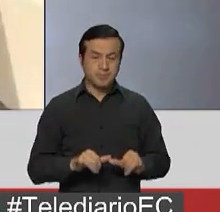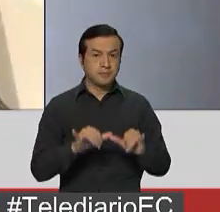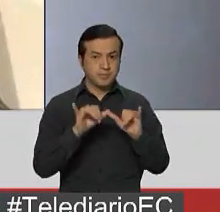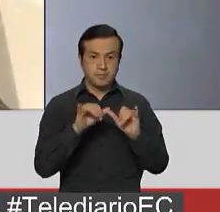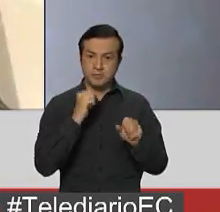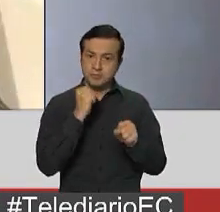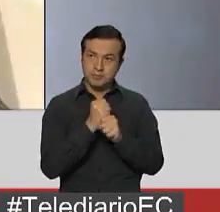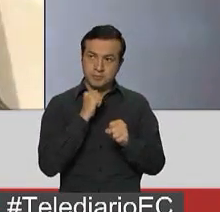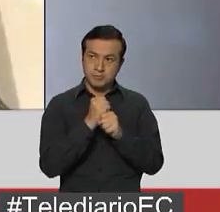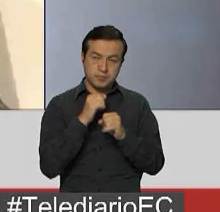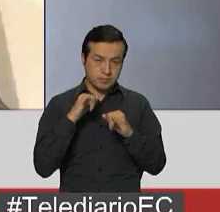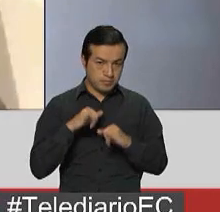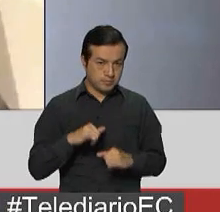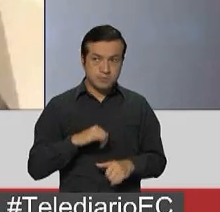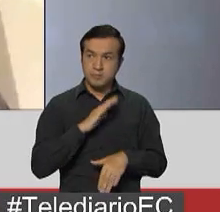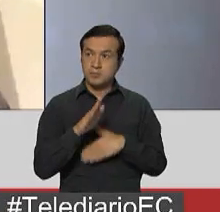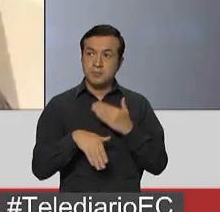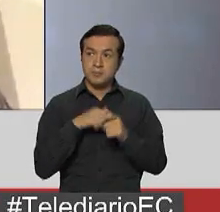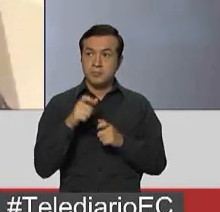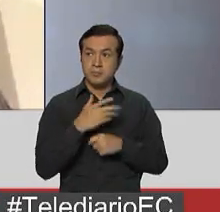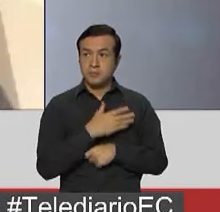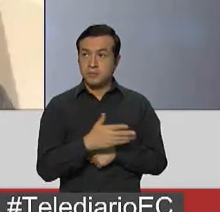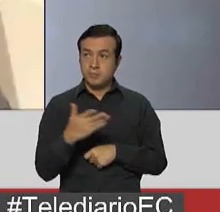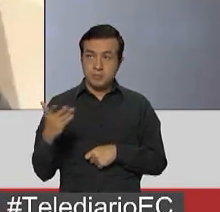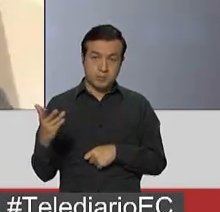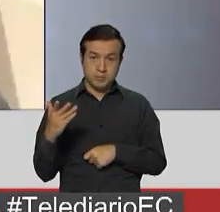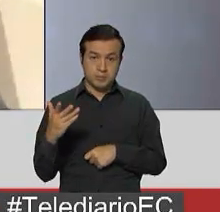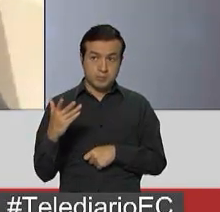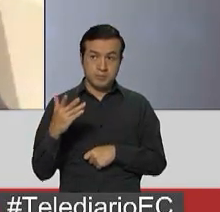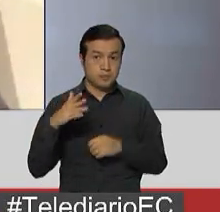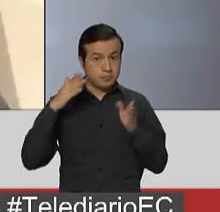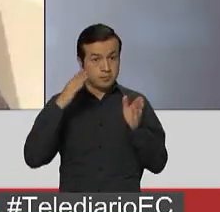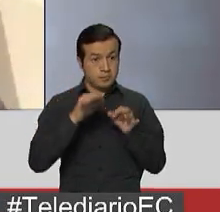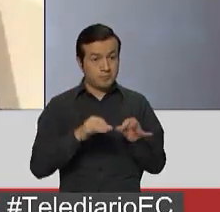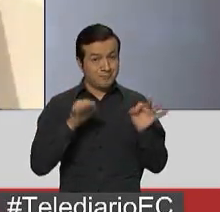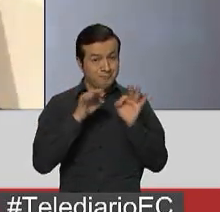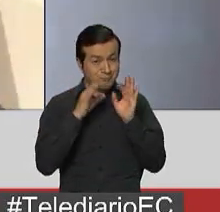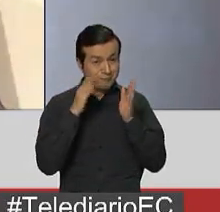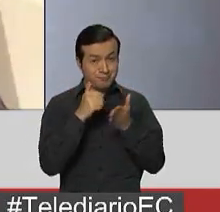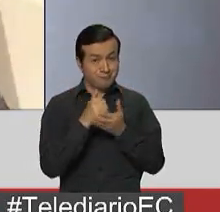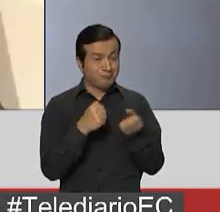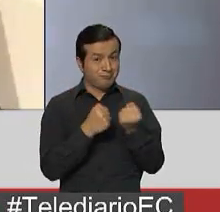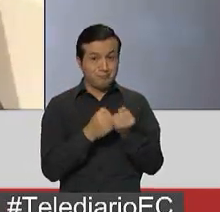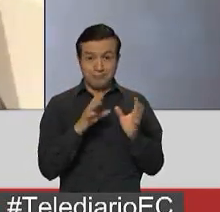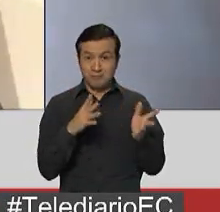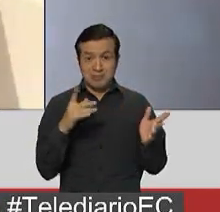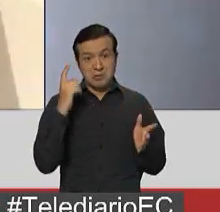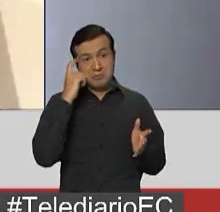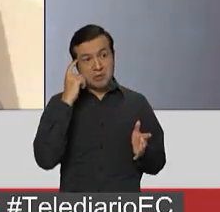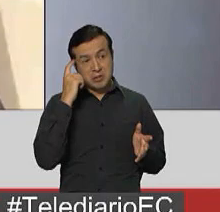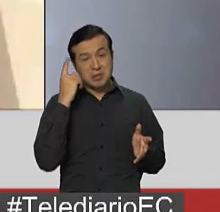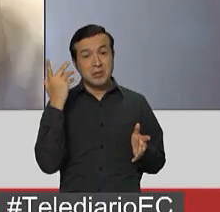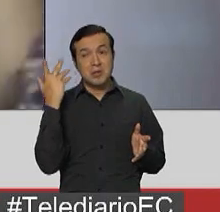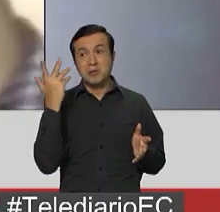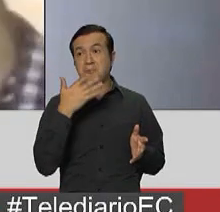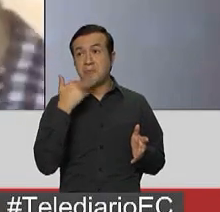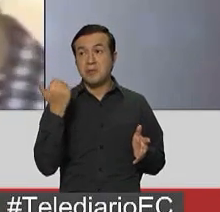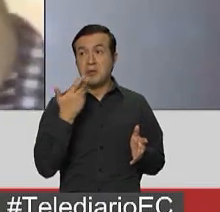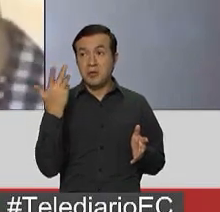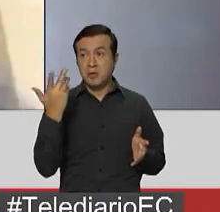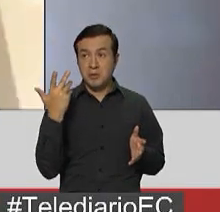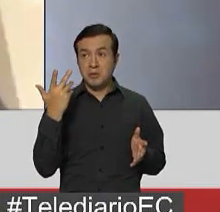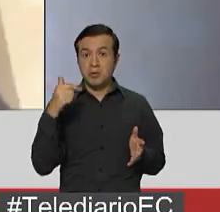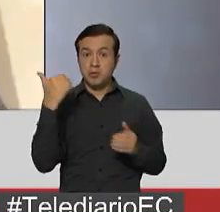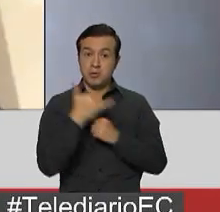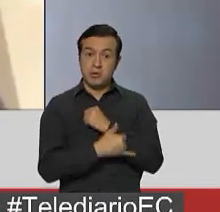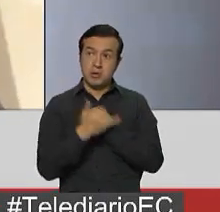puestos de trabajo de toda la gente si no enfatizamos en eso y pensamos en que nosotros que lo mejor viene de